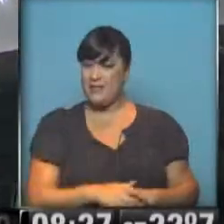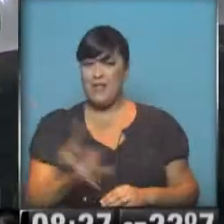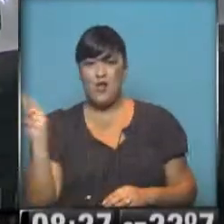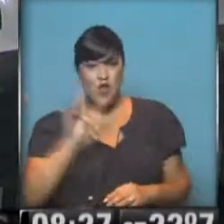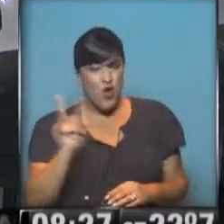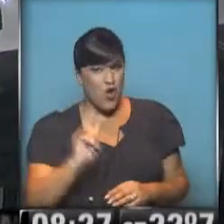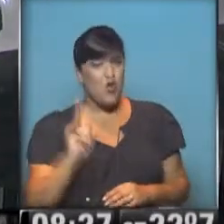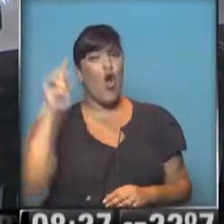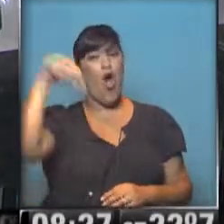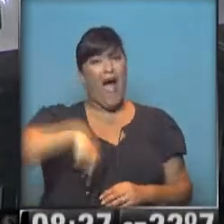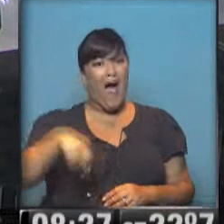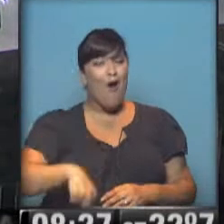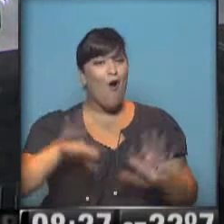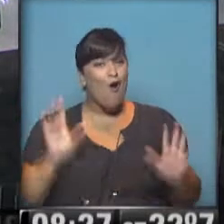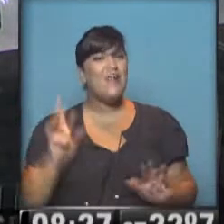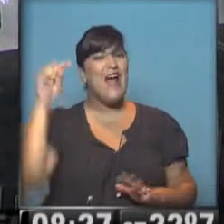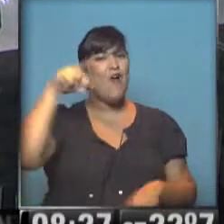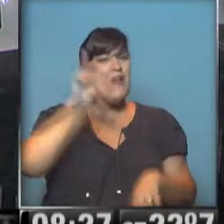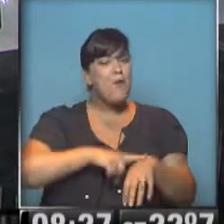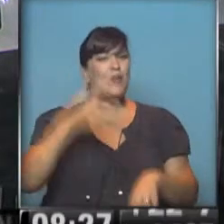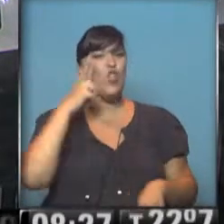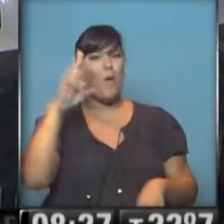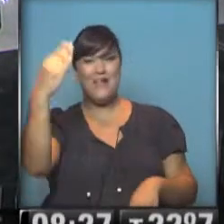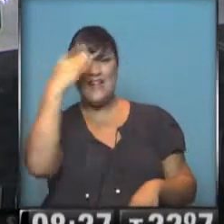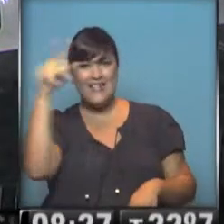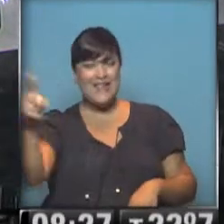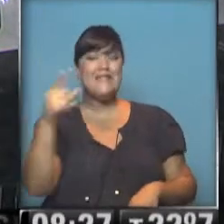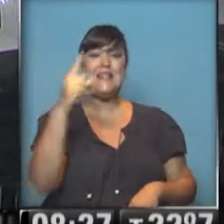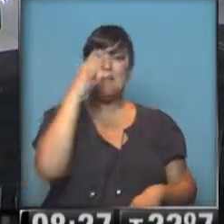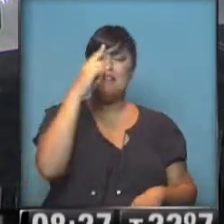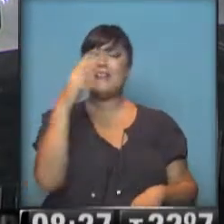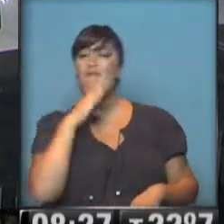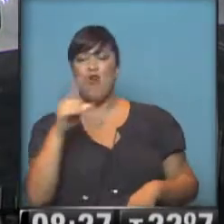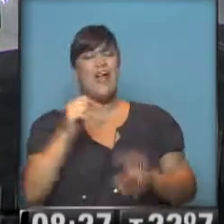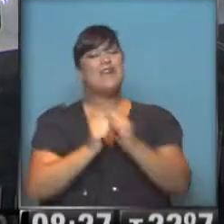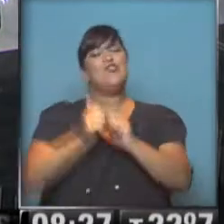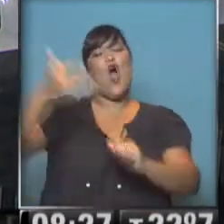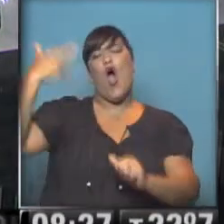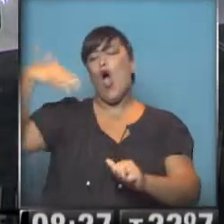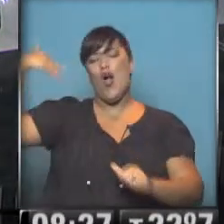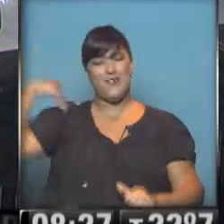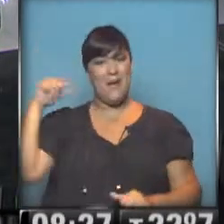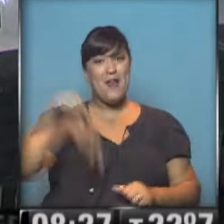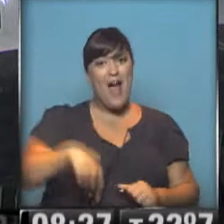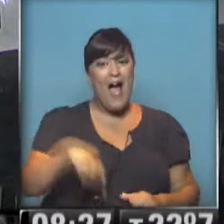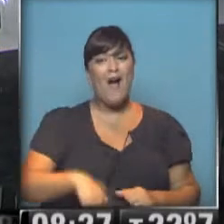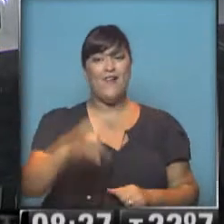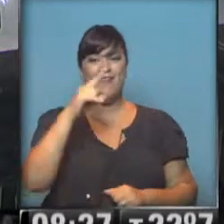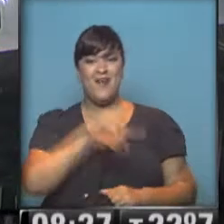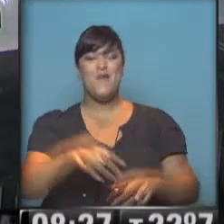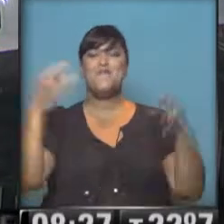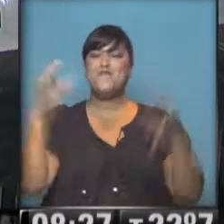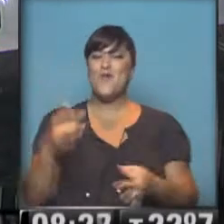la jornada, en el presente, tiempo actual, Mariano 2015. Independiente, Boca. No, no, eso es a lo largo de la historia, pasado, tiempo muy atrás. Bien, Mariano, hablemos de